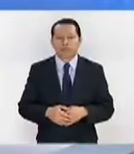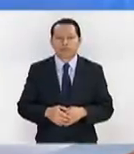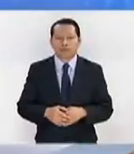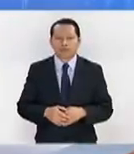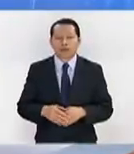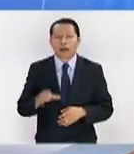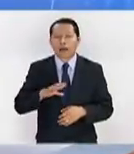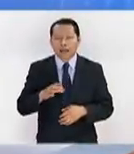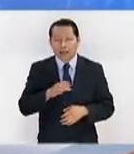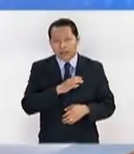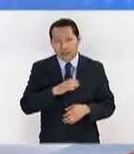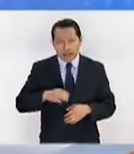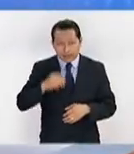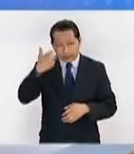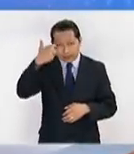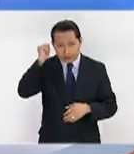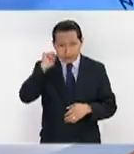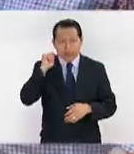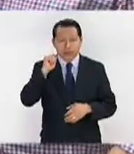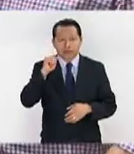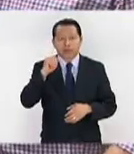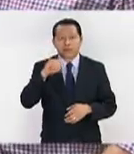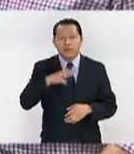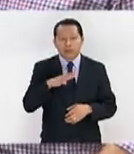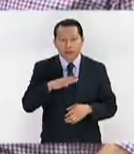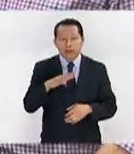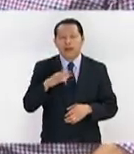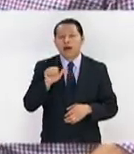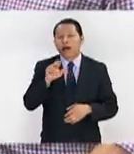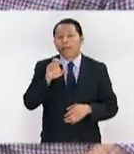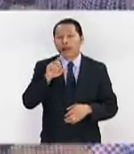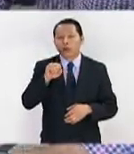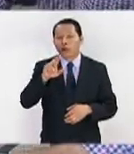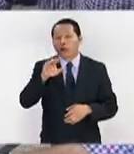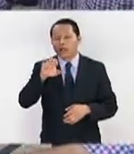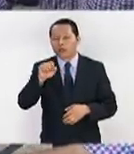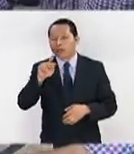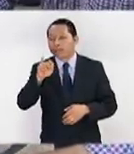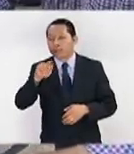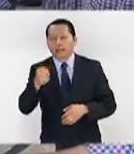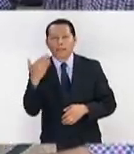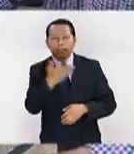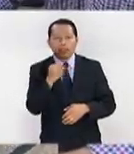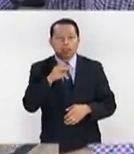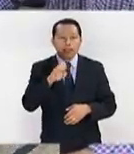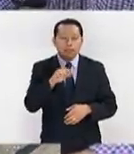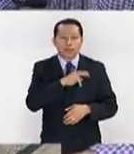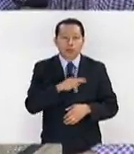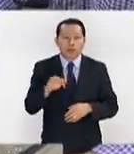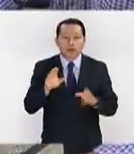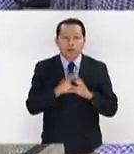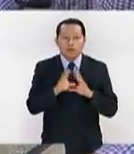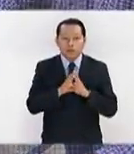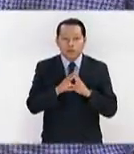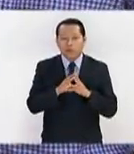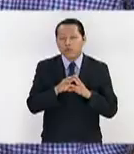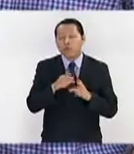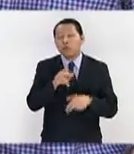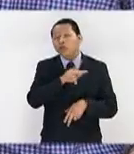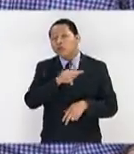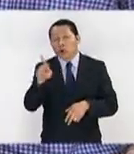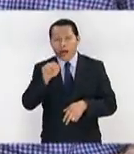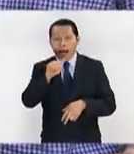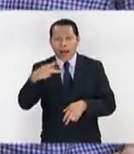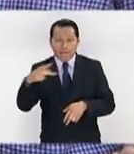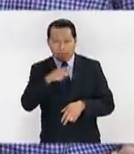El aspirante a la candidatura presidencial por la vía independiente, Armando Ríos Peter, pedirá al INE adecuar a cualquier teléfono inteligente el uso de